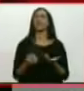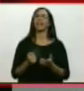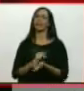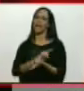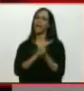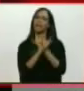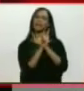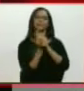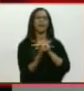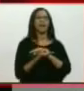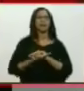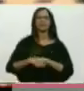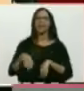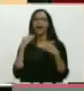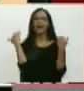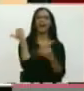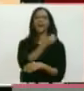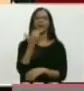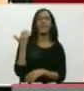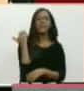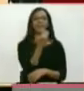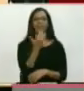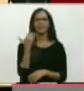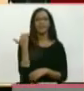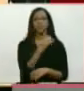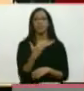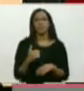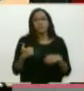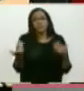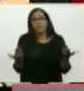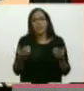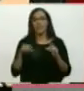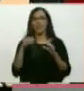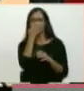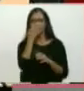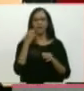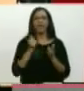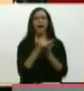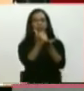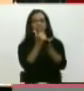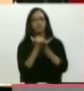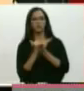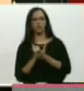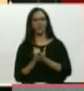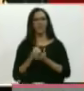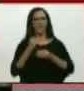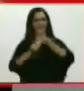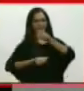la risa está. Qué circo el que ayude a armar.